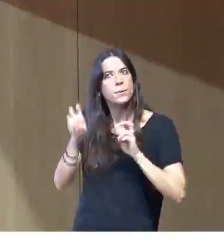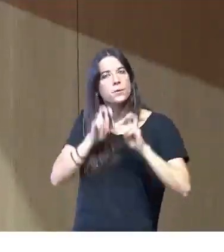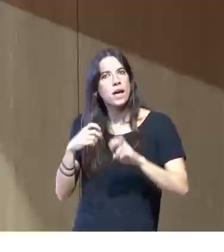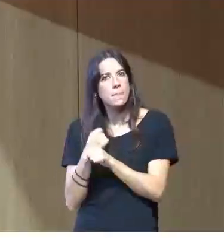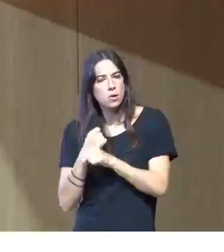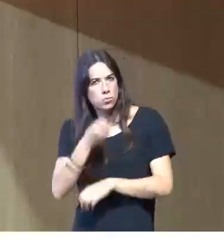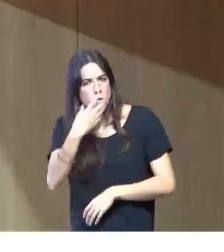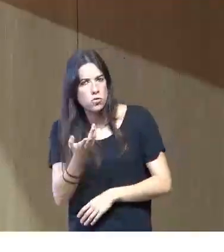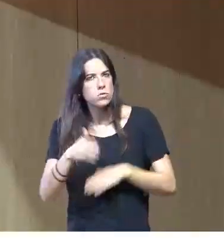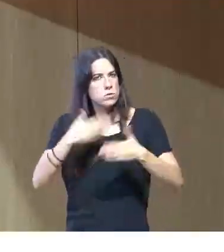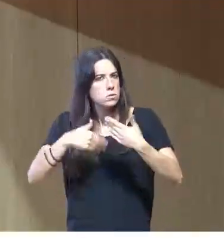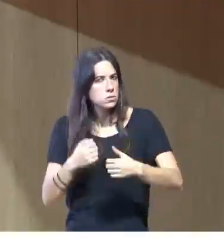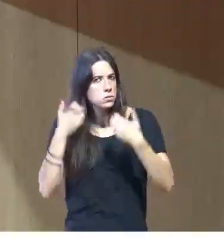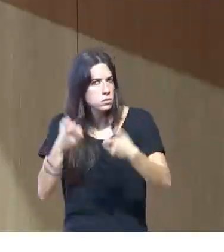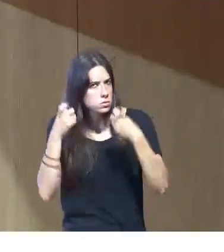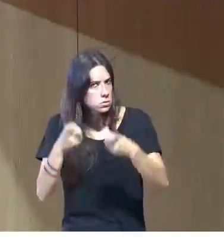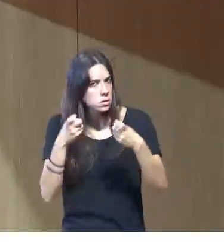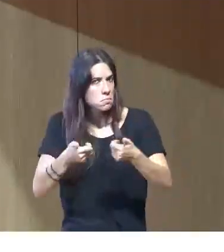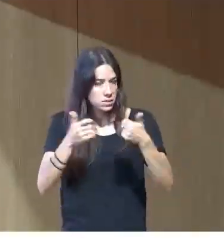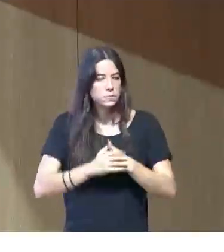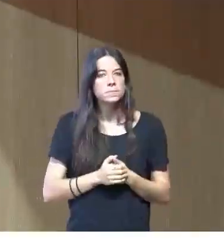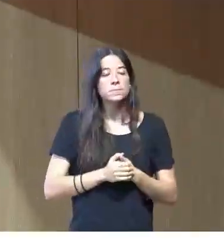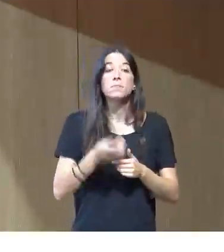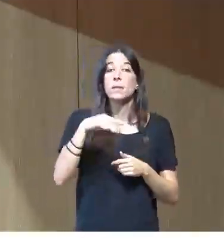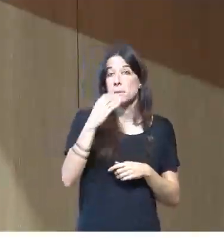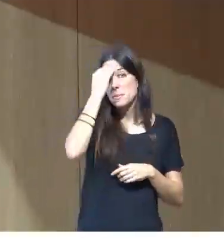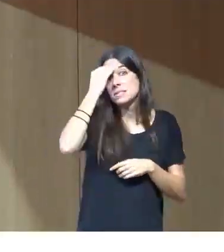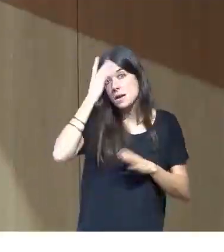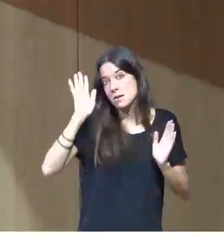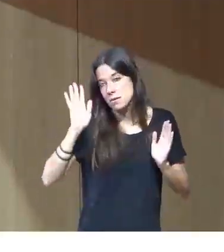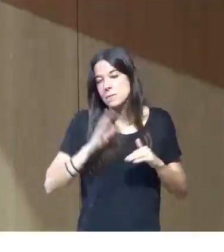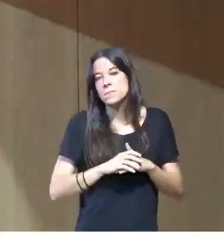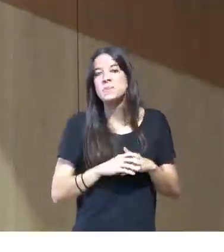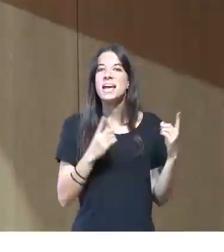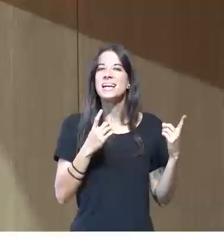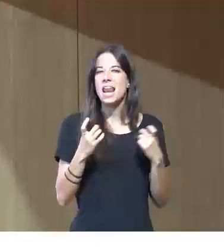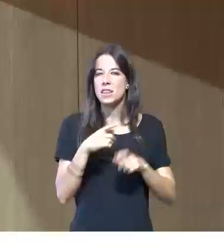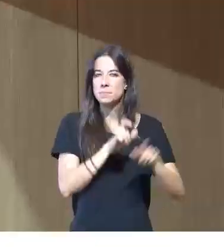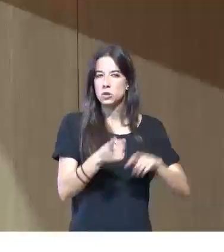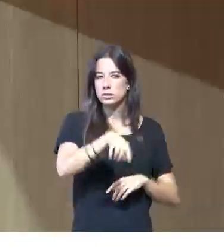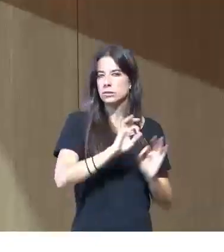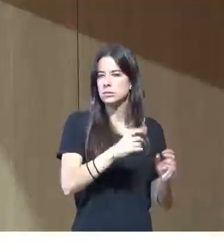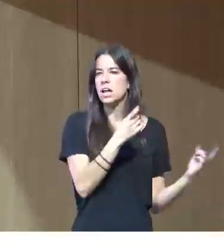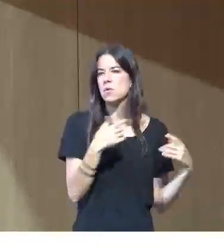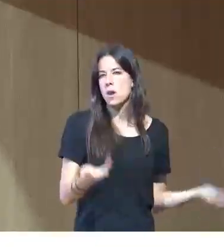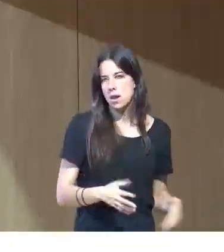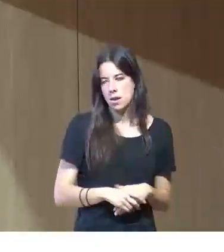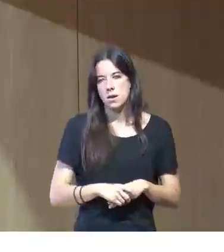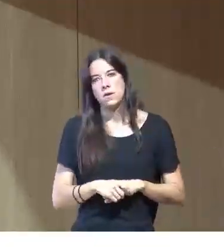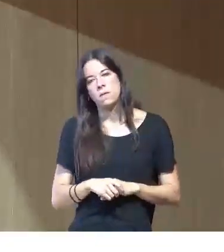problemas también hay que tener en cuenta Cuáles son las carencias de estas personas